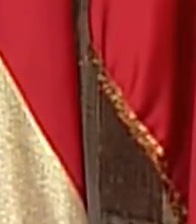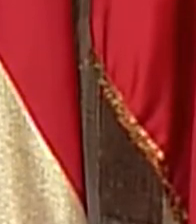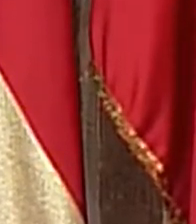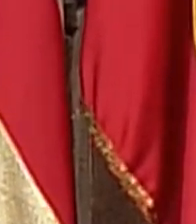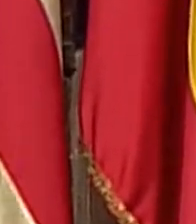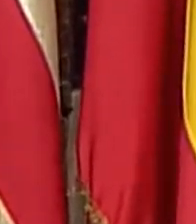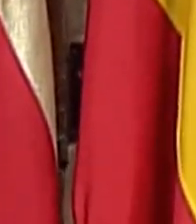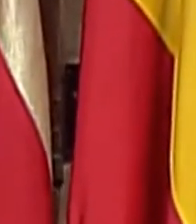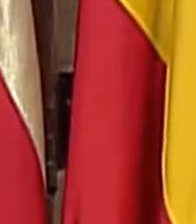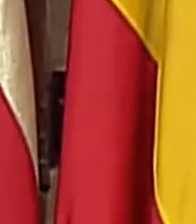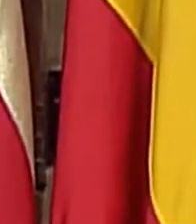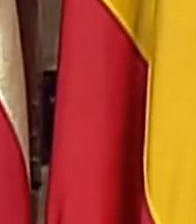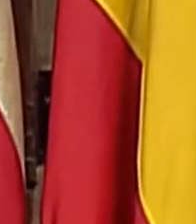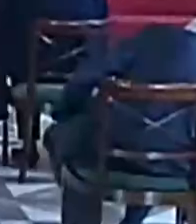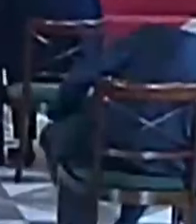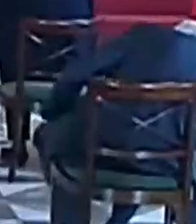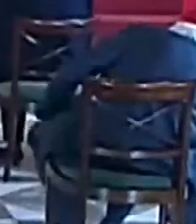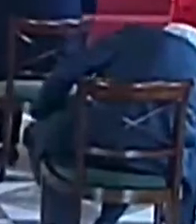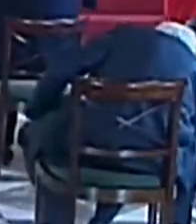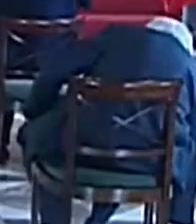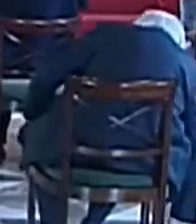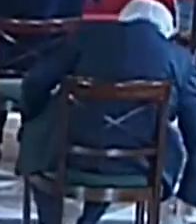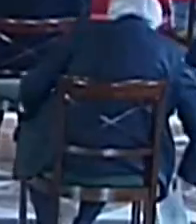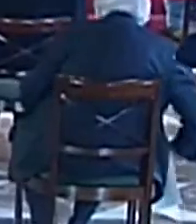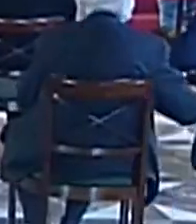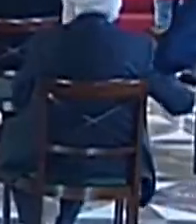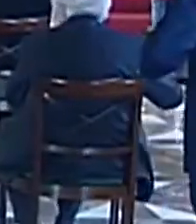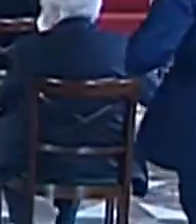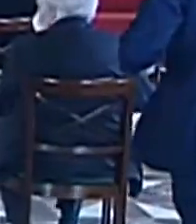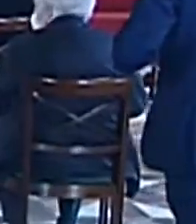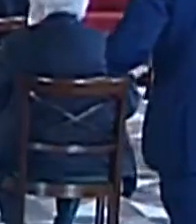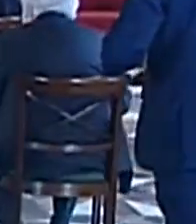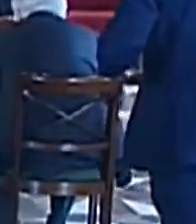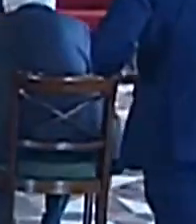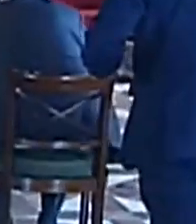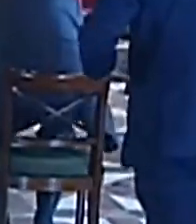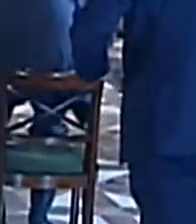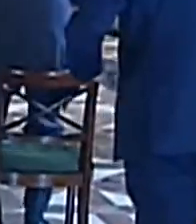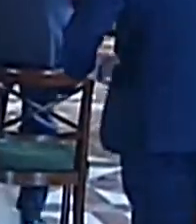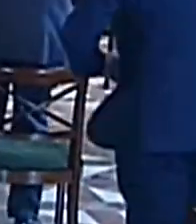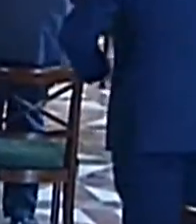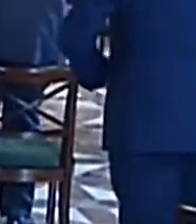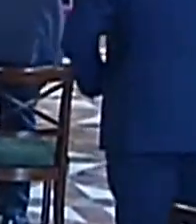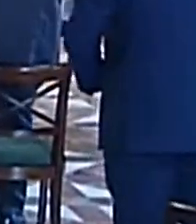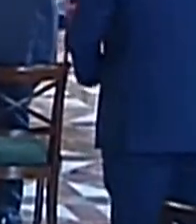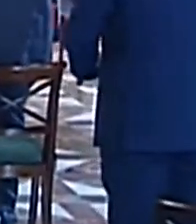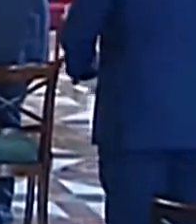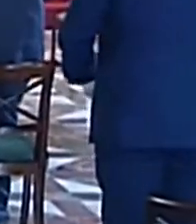Finaliza el acto de entrega del 29º Premio de Convivencia.